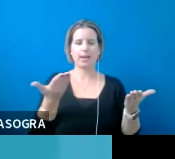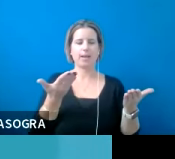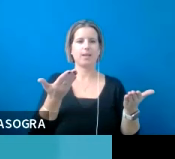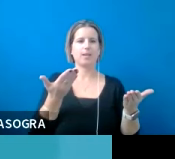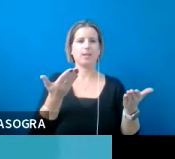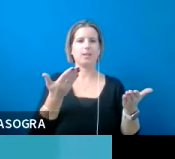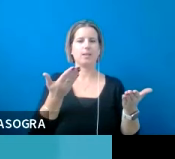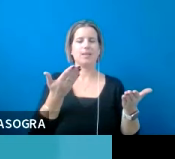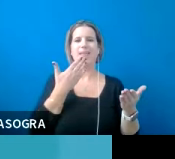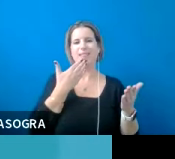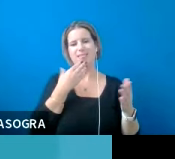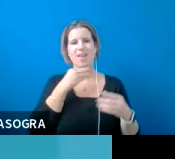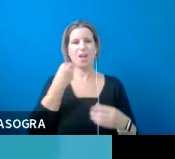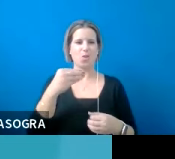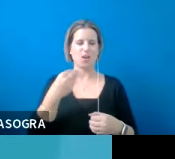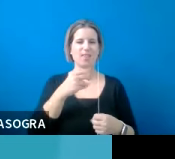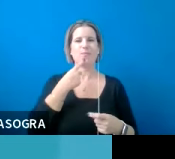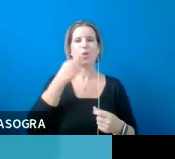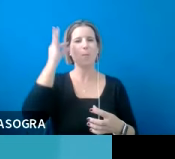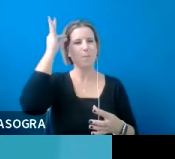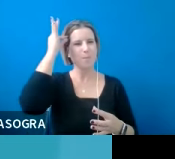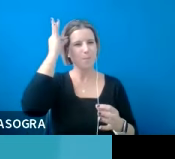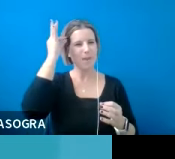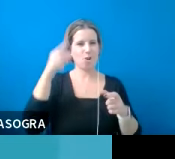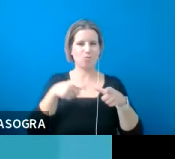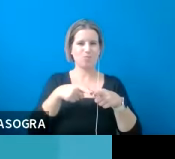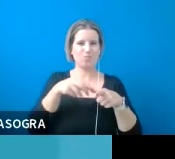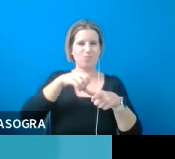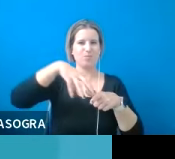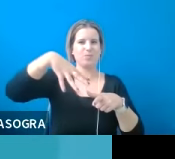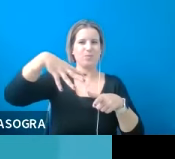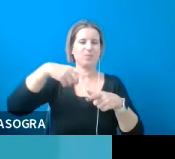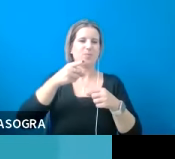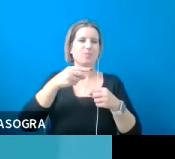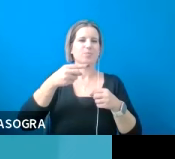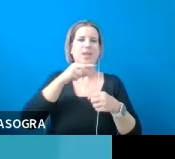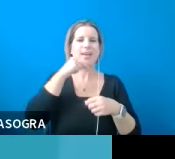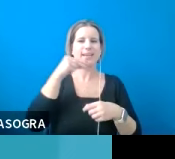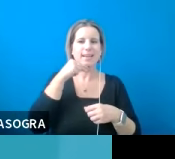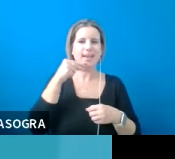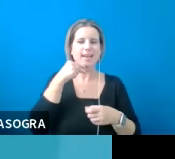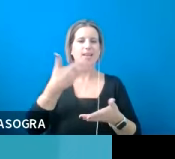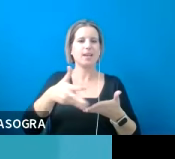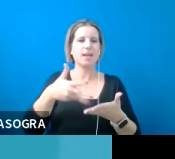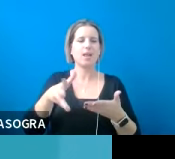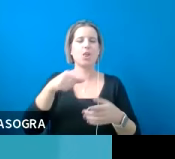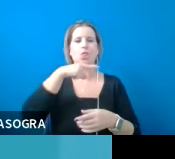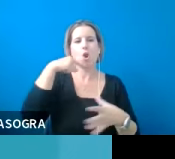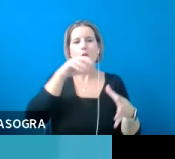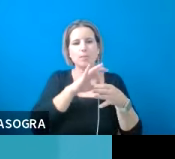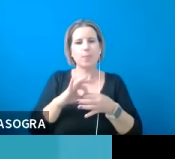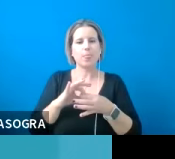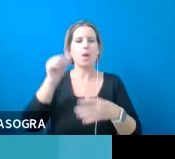pubertad la aparición del vello público la menstruación el dolor que puede ir asociado a la misma el